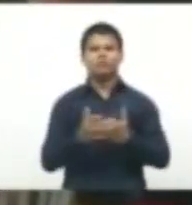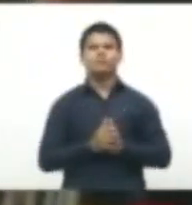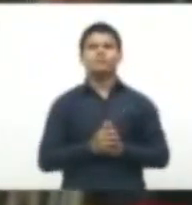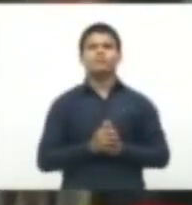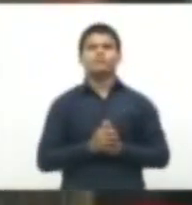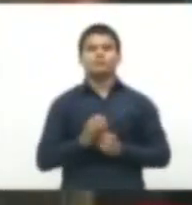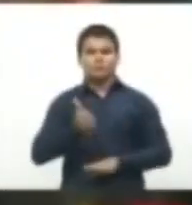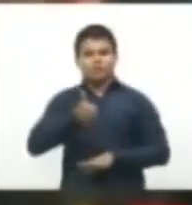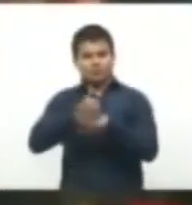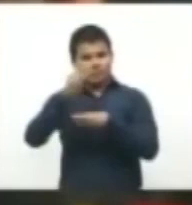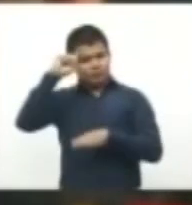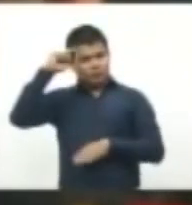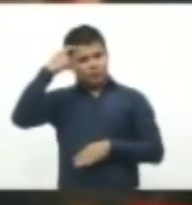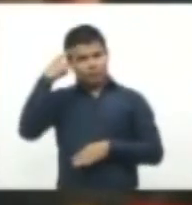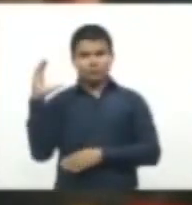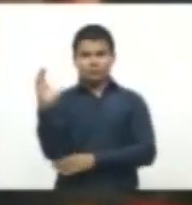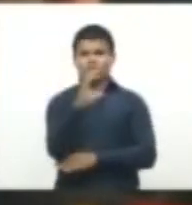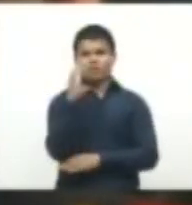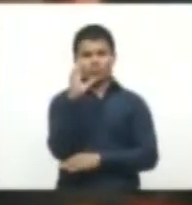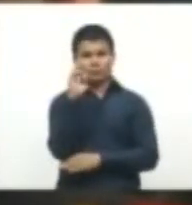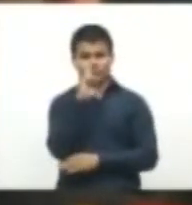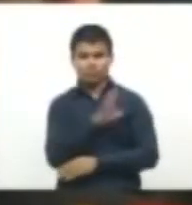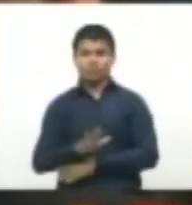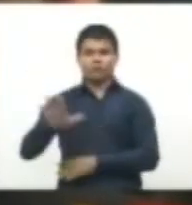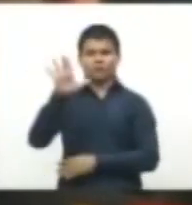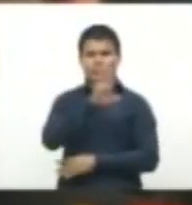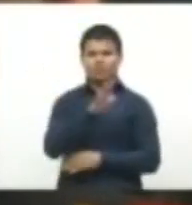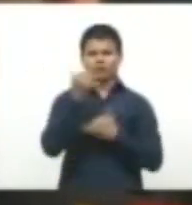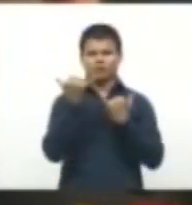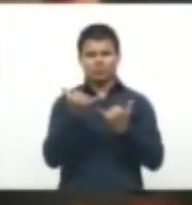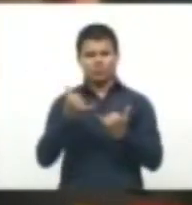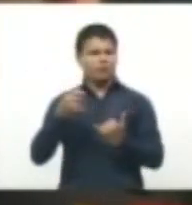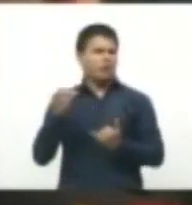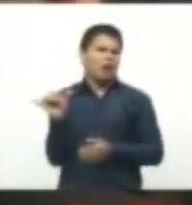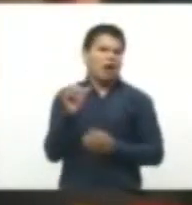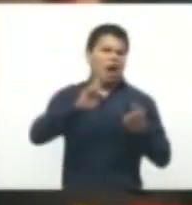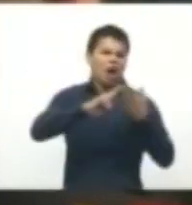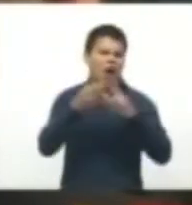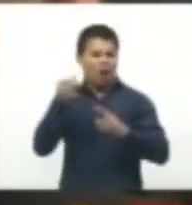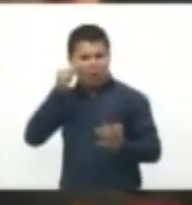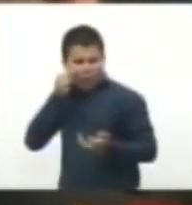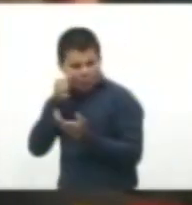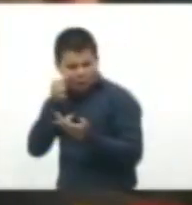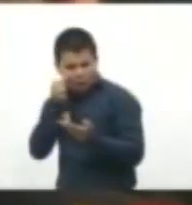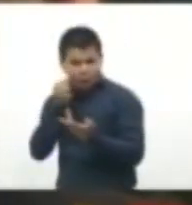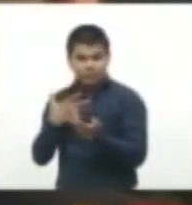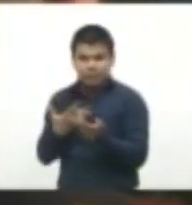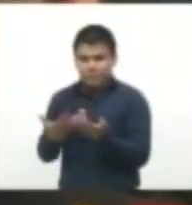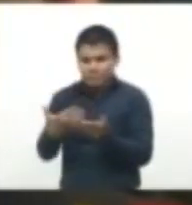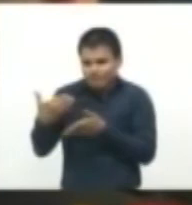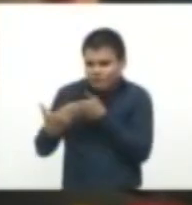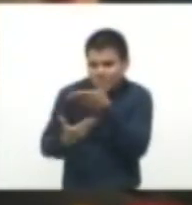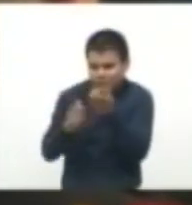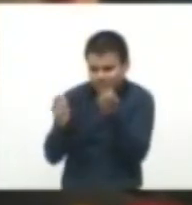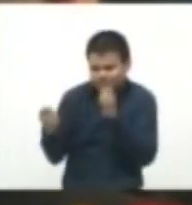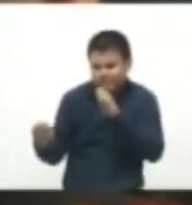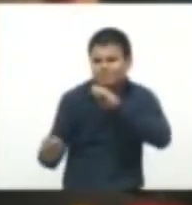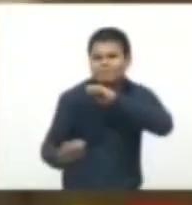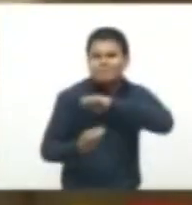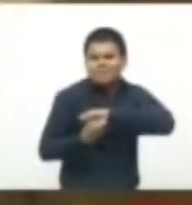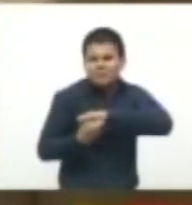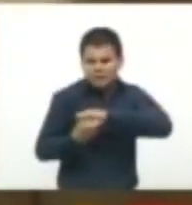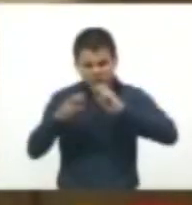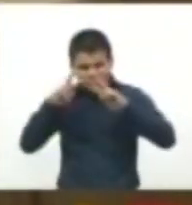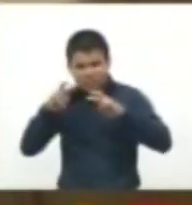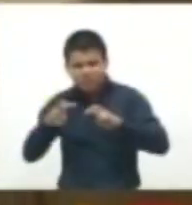gobierno resaltó que la nación es un laboratorio universal de paz y que en Colombia tenemos el derecho a la paz. Recordó que el objetivo de